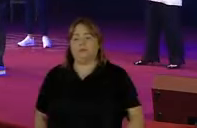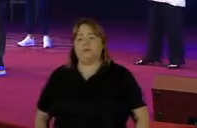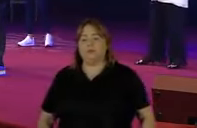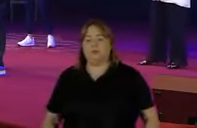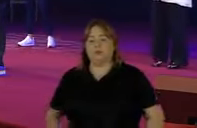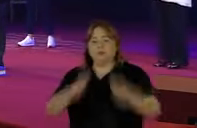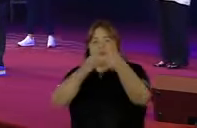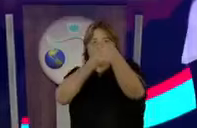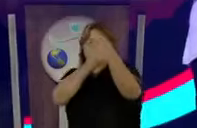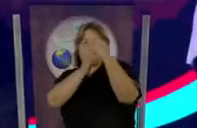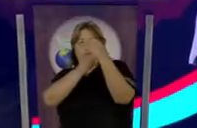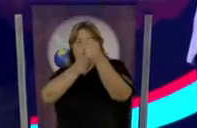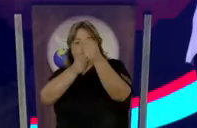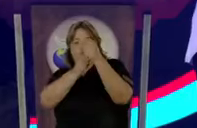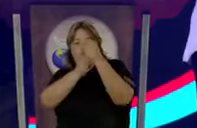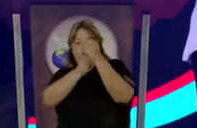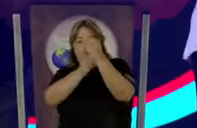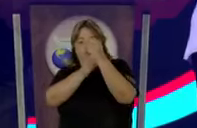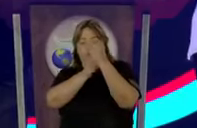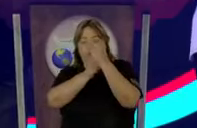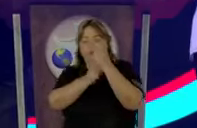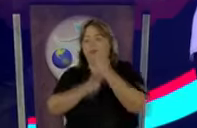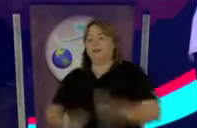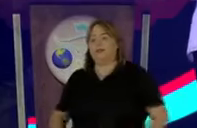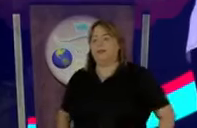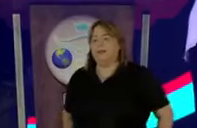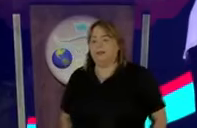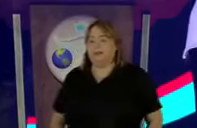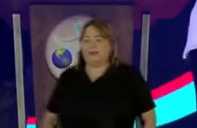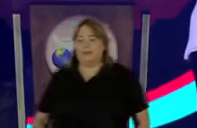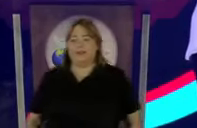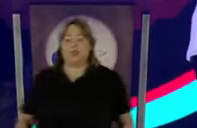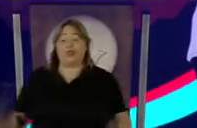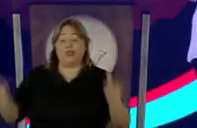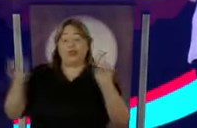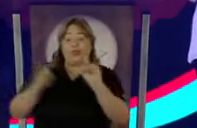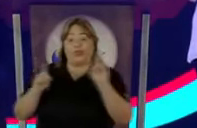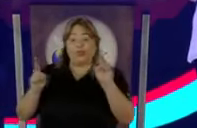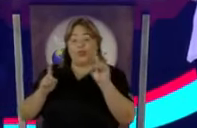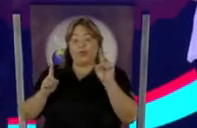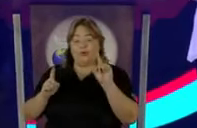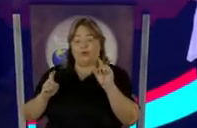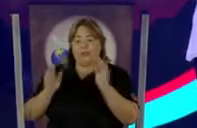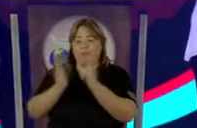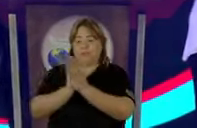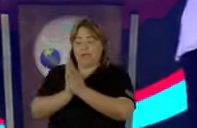chiringas disponibles acá en la librería. Dígale que está a su lado, alaba.